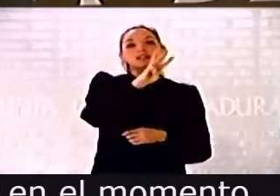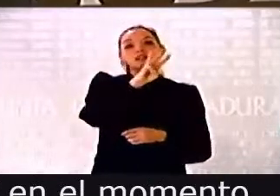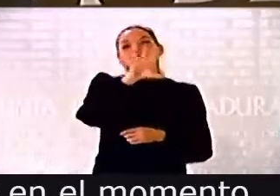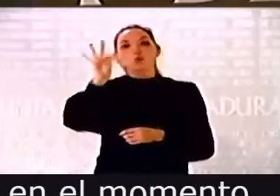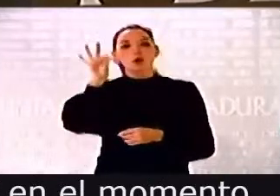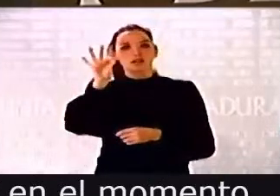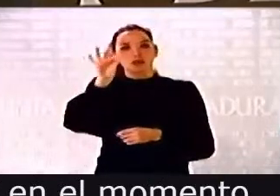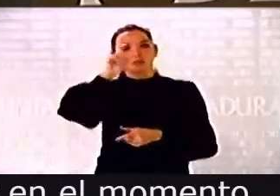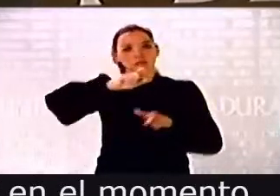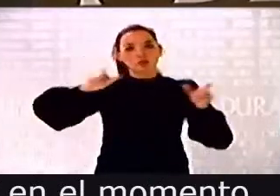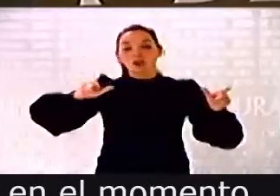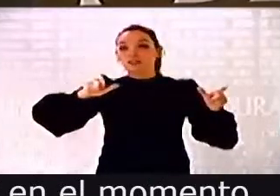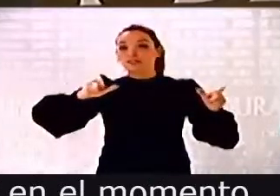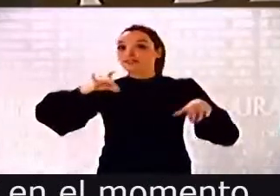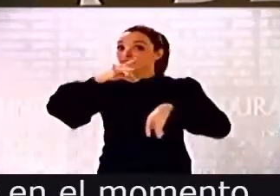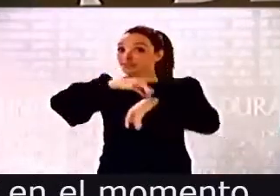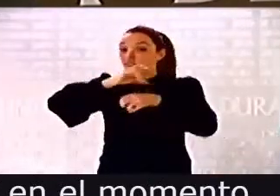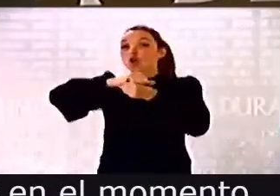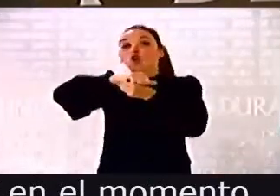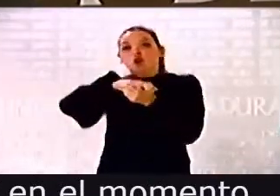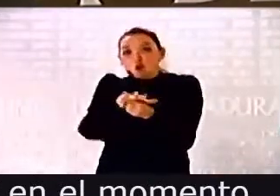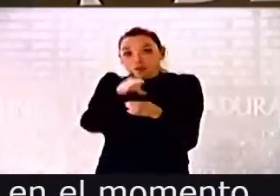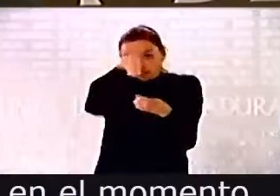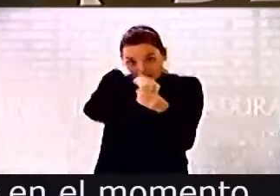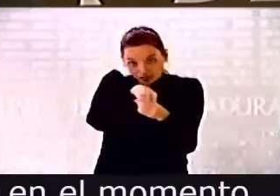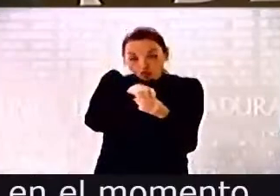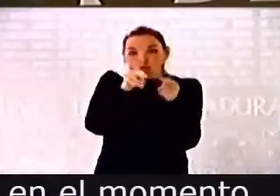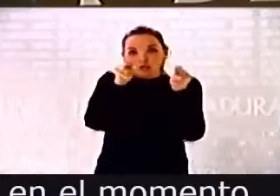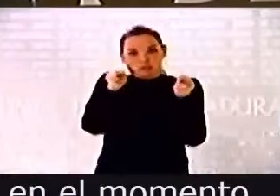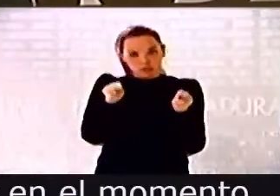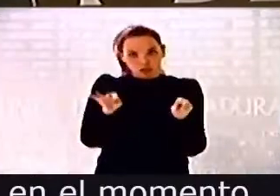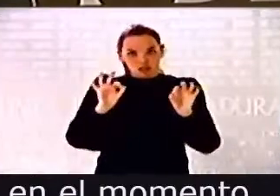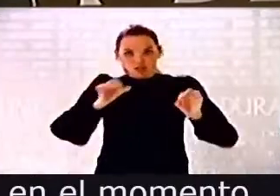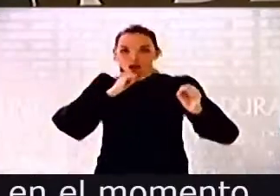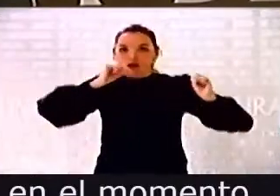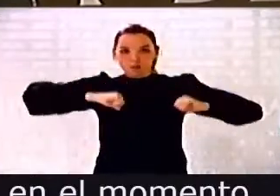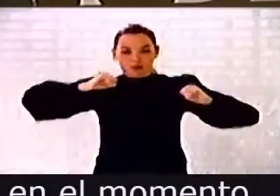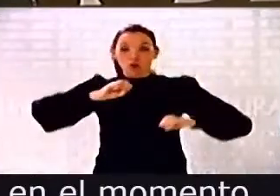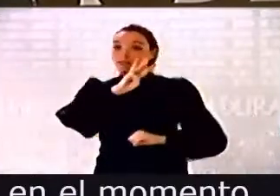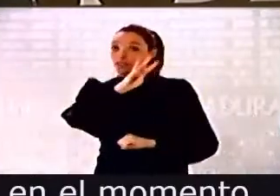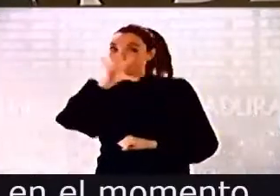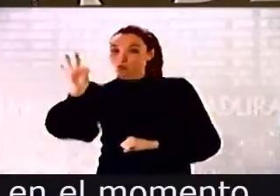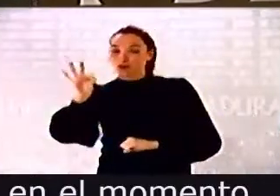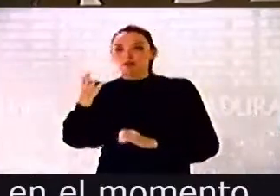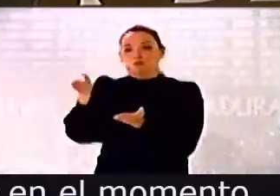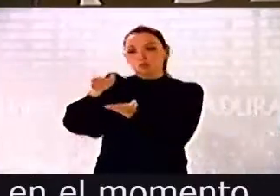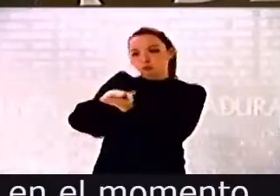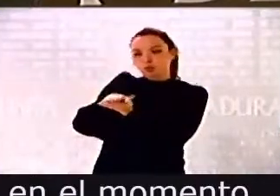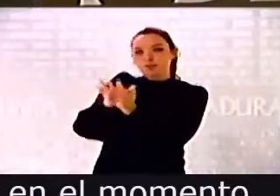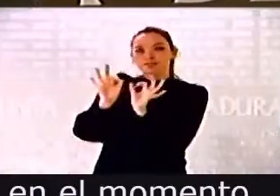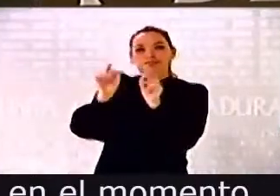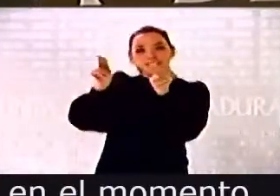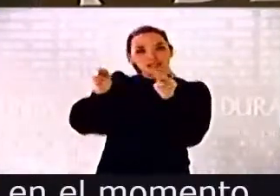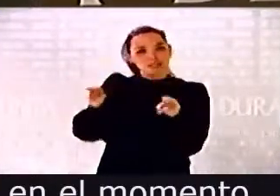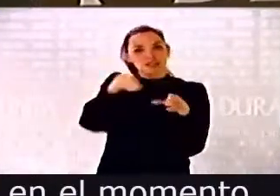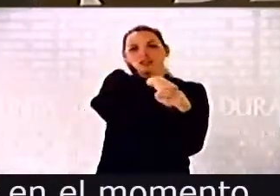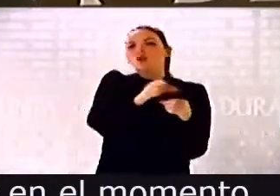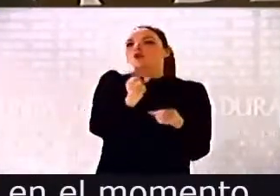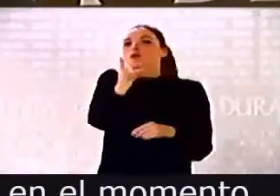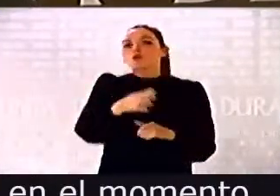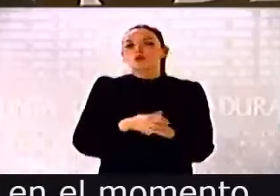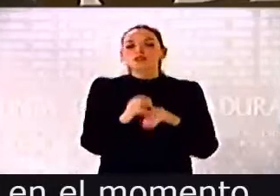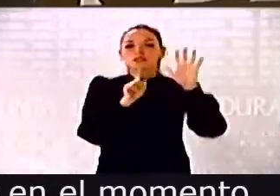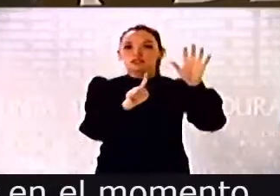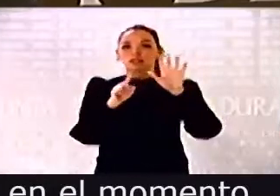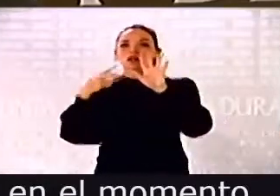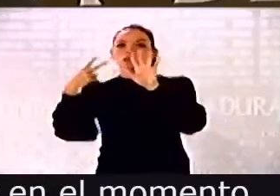los residentes activos, 350, y los fallecimientos en residencia son